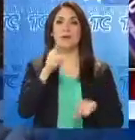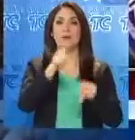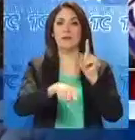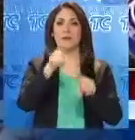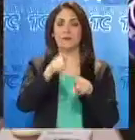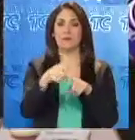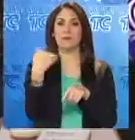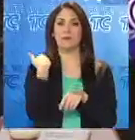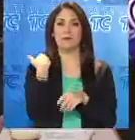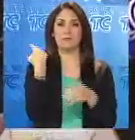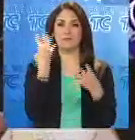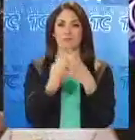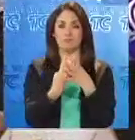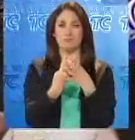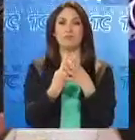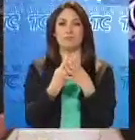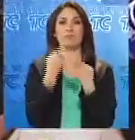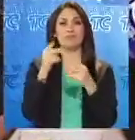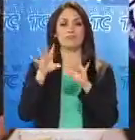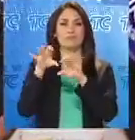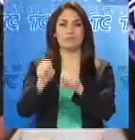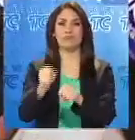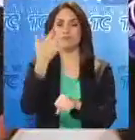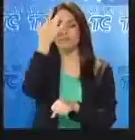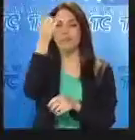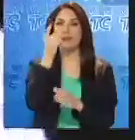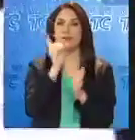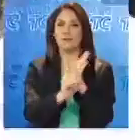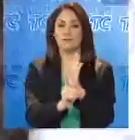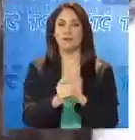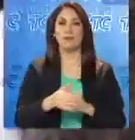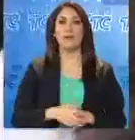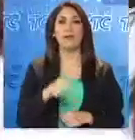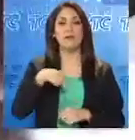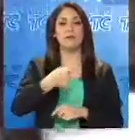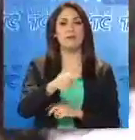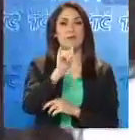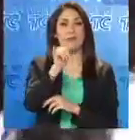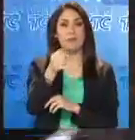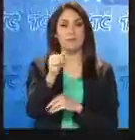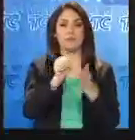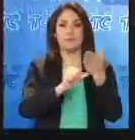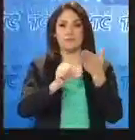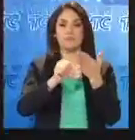sido aprehendidos. Yo mismo pondré la denuncia penal. Para este jueves, el